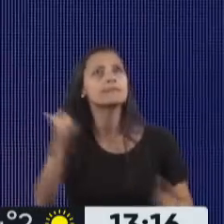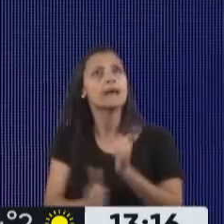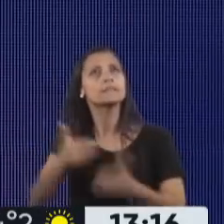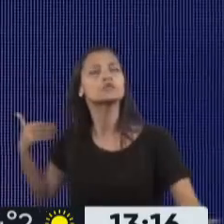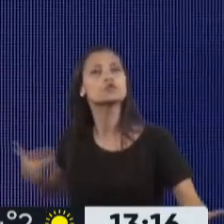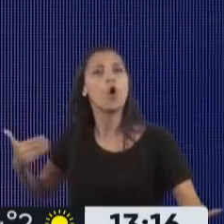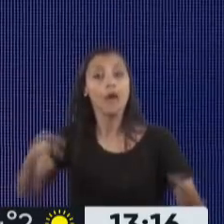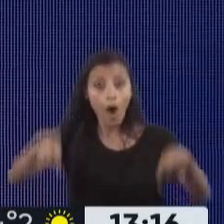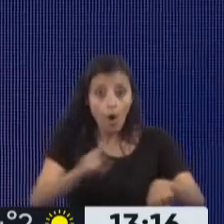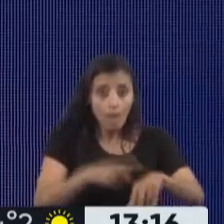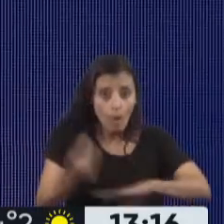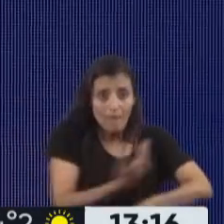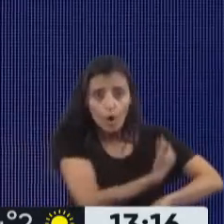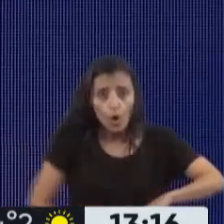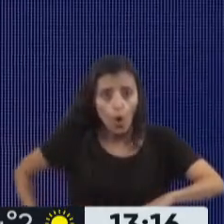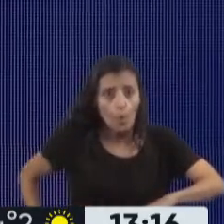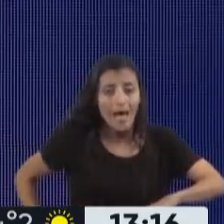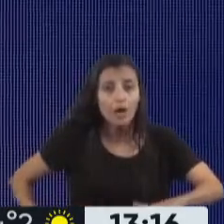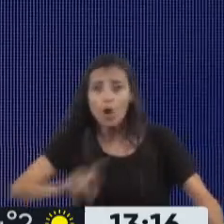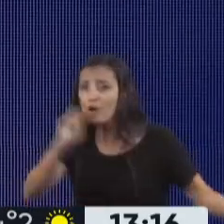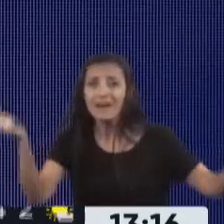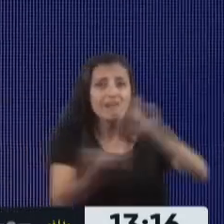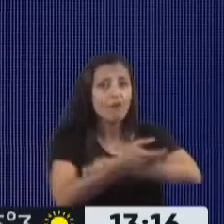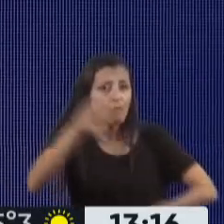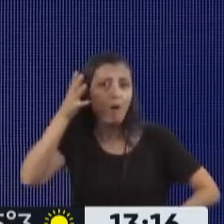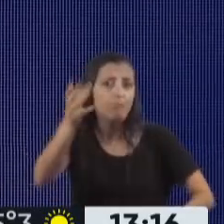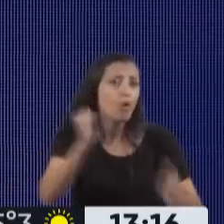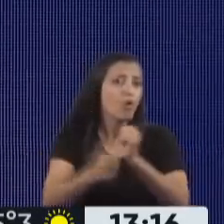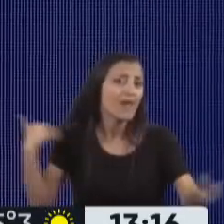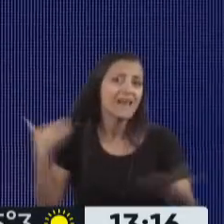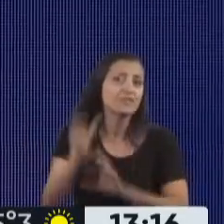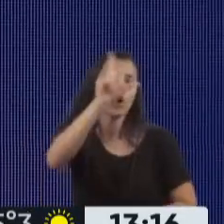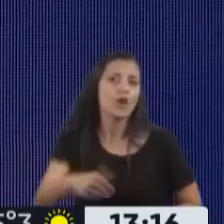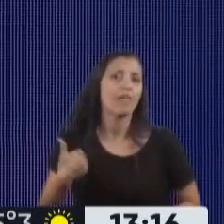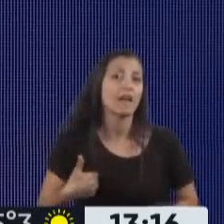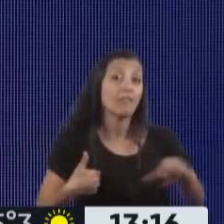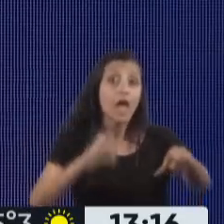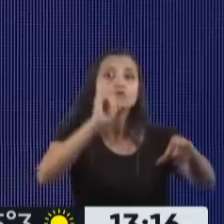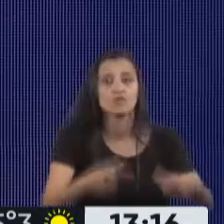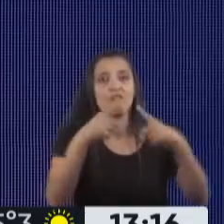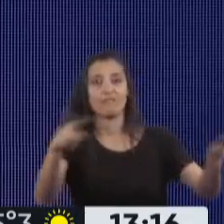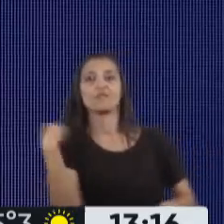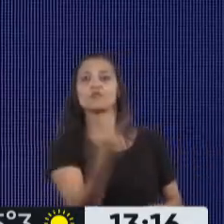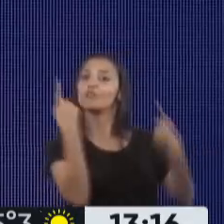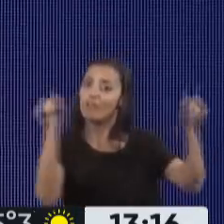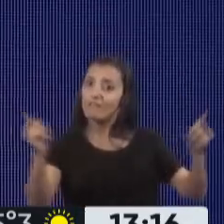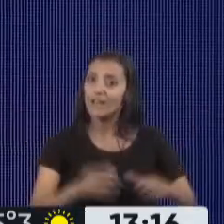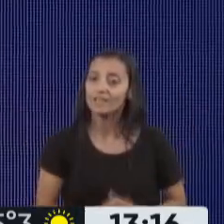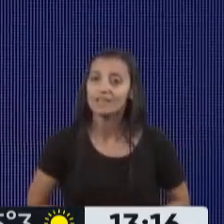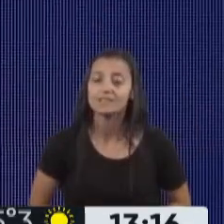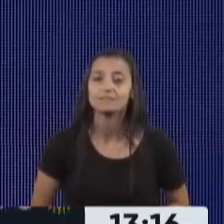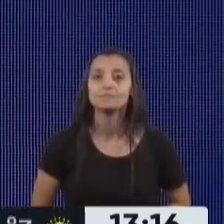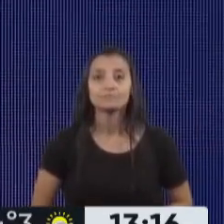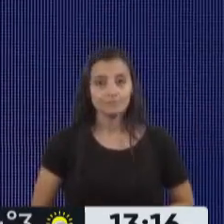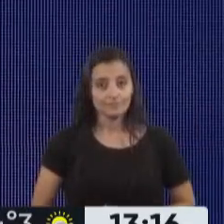que estamos viviendo un gobierno que hizo la reforma estructural más grande de la historia argentina. Eso sí que es diferente también.